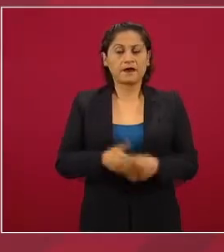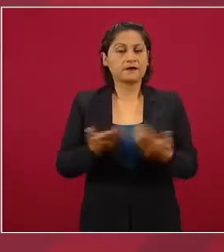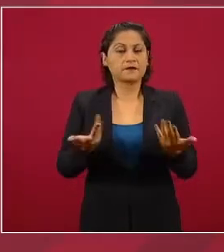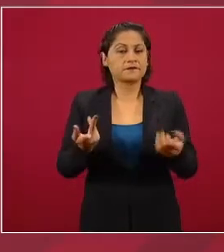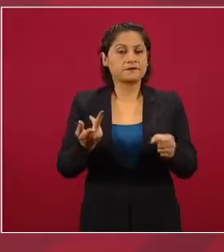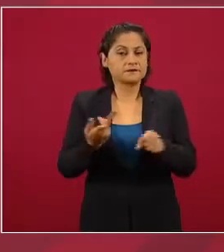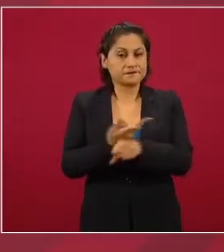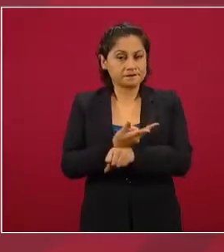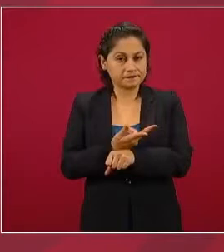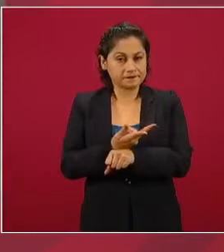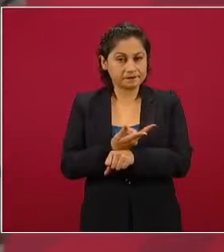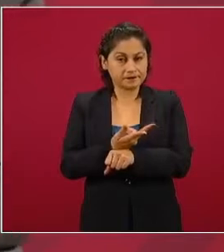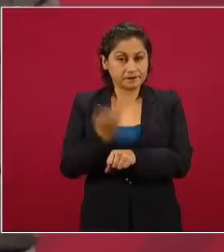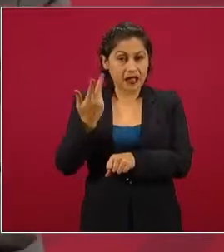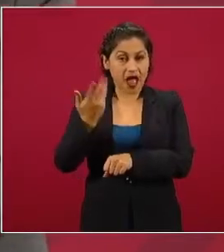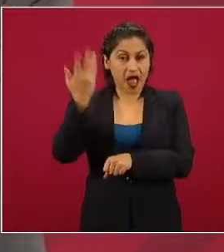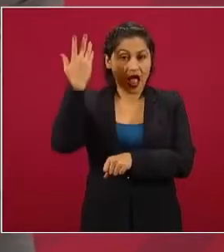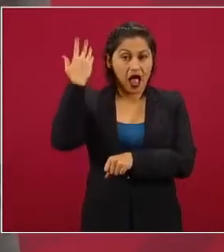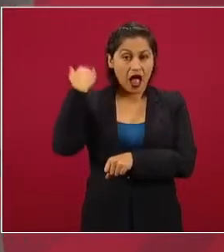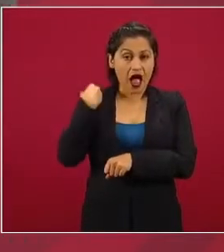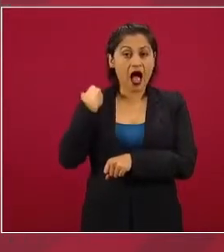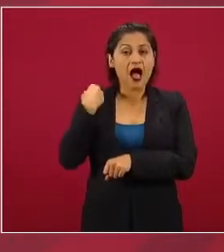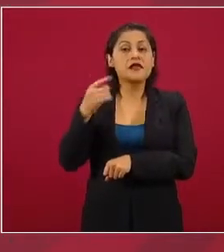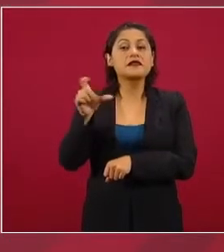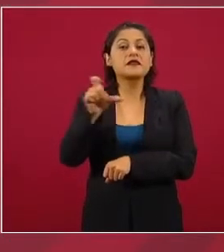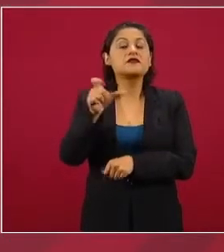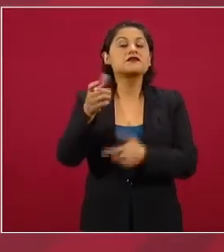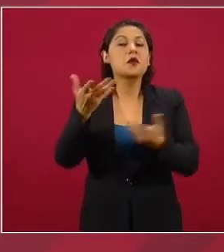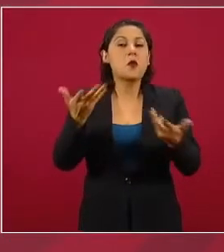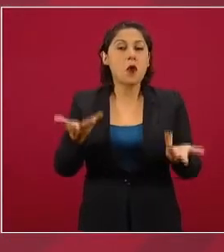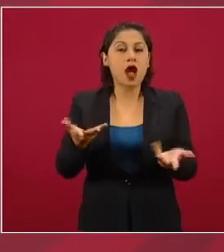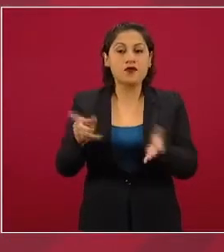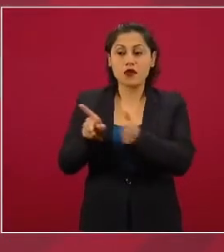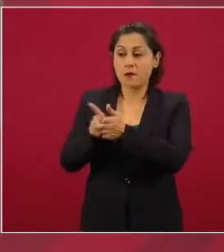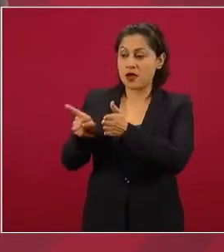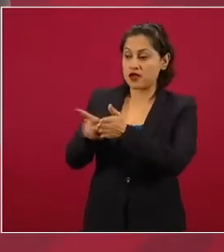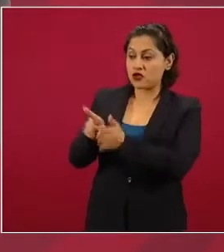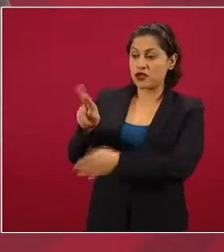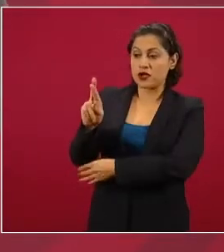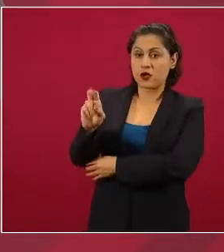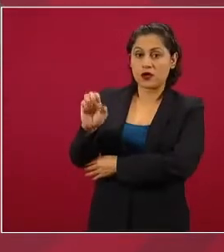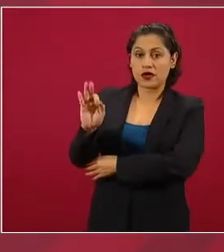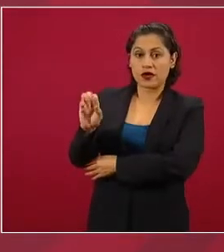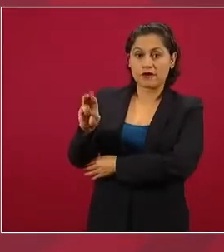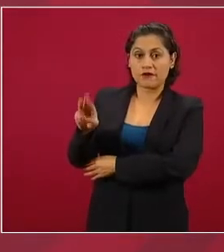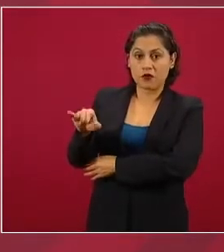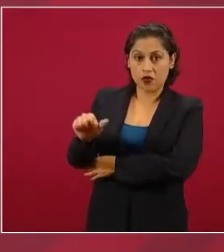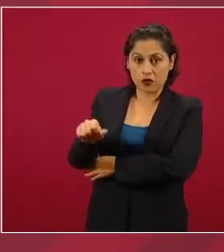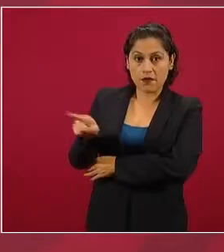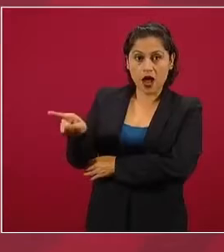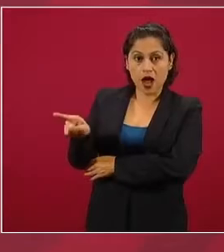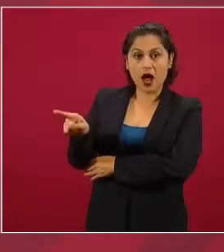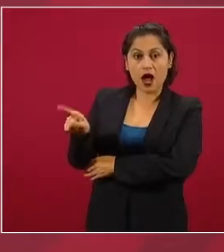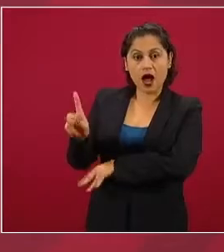que el encargado editorial del Reforma fuese